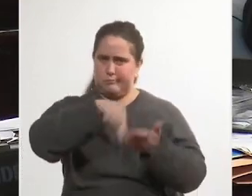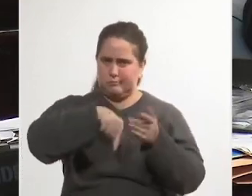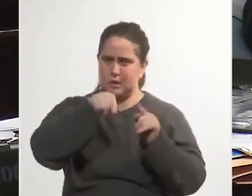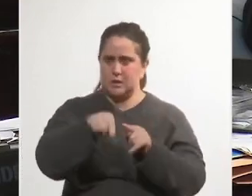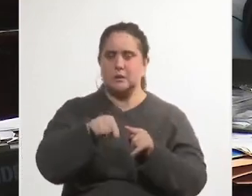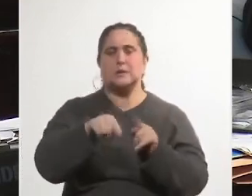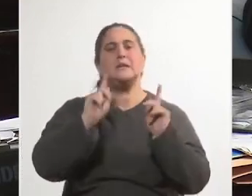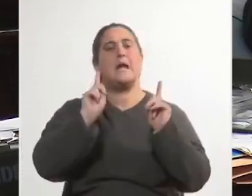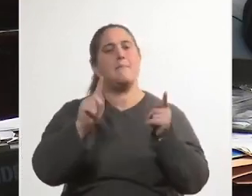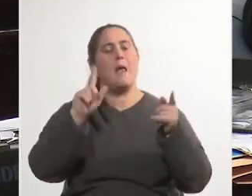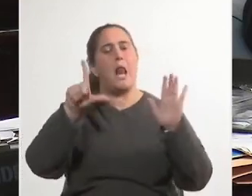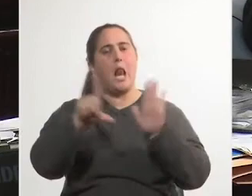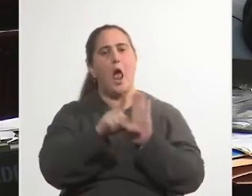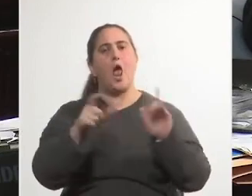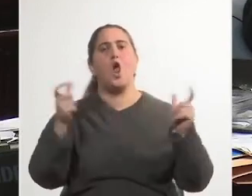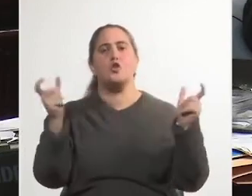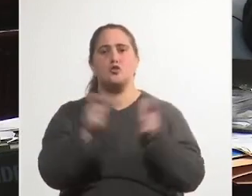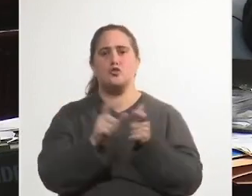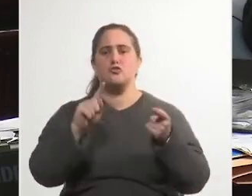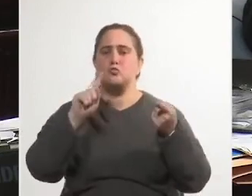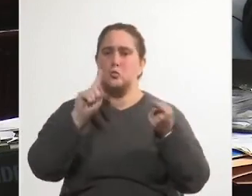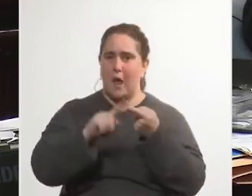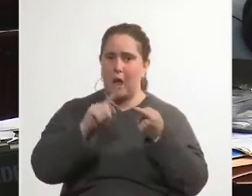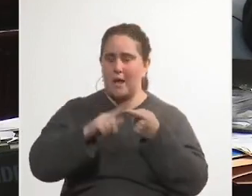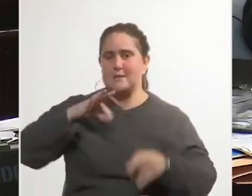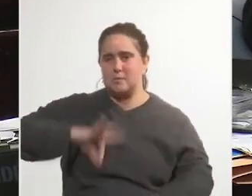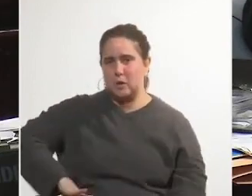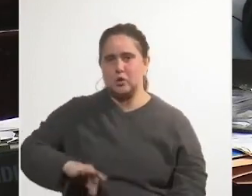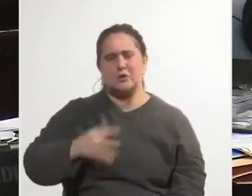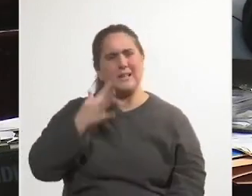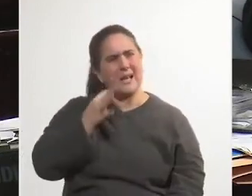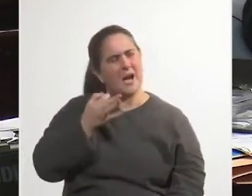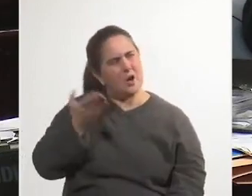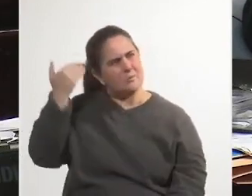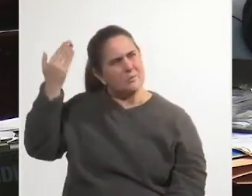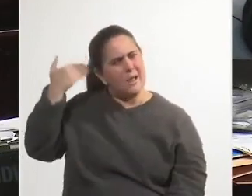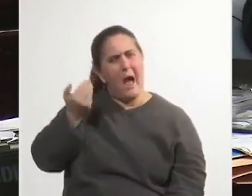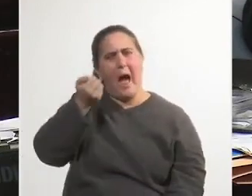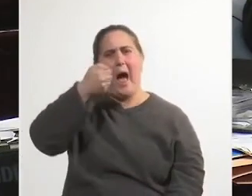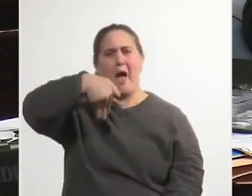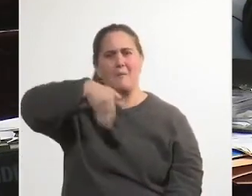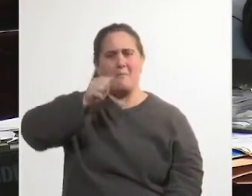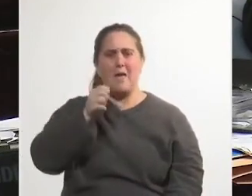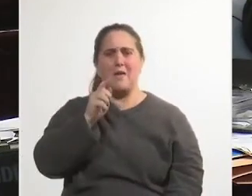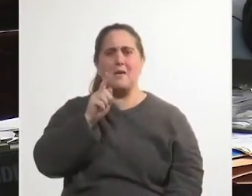las leyes de consejo de salario, que creo que la inicial fue del gobierno de Amézaga,